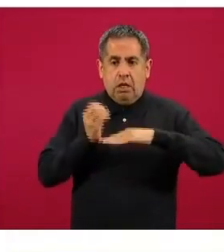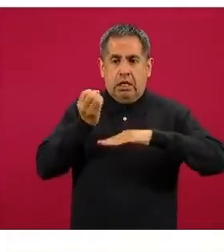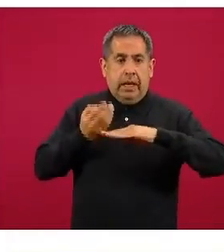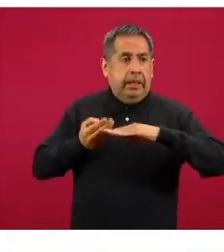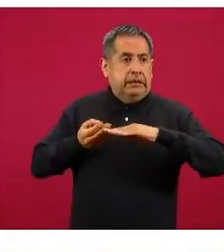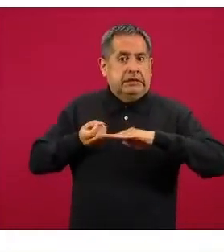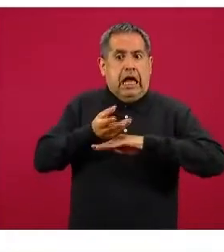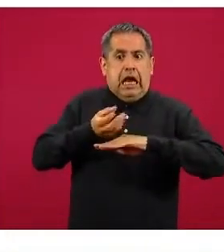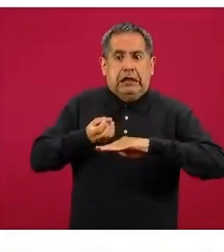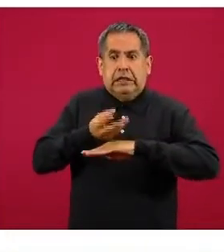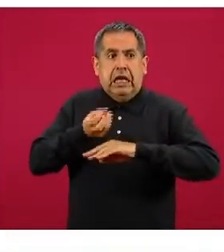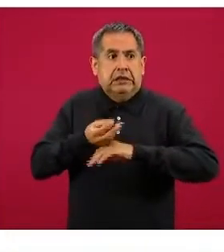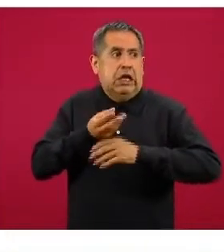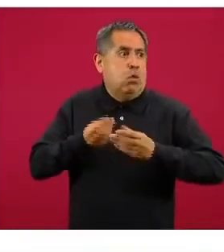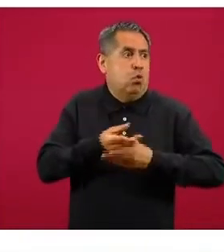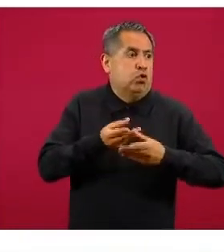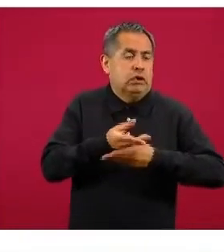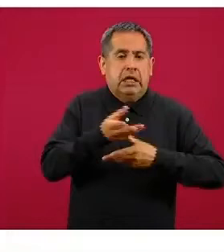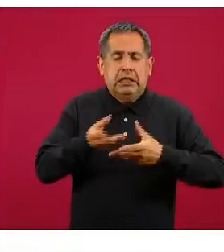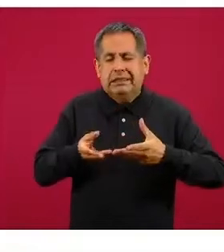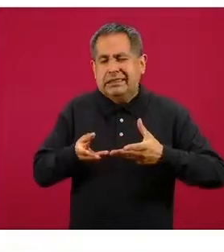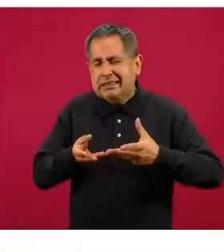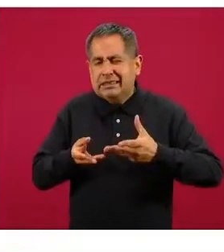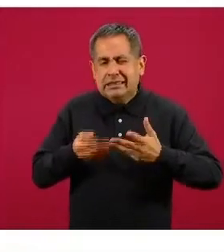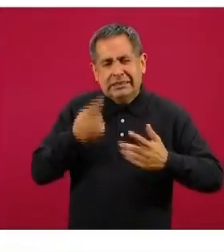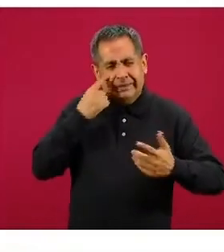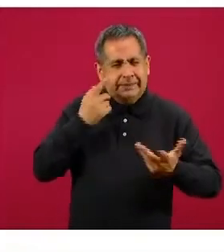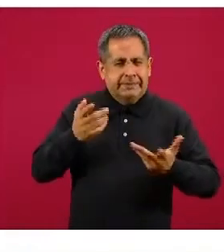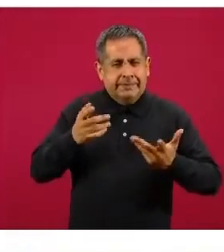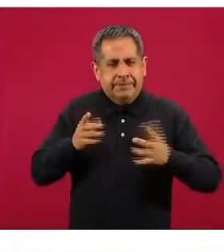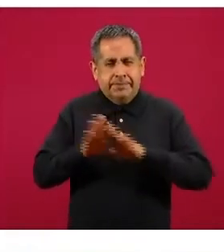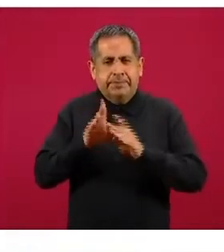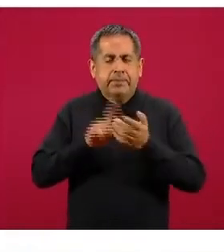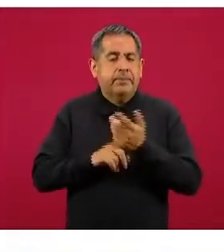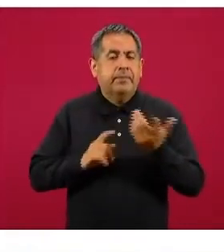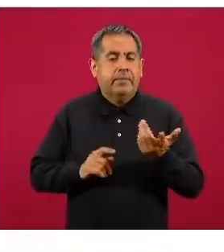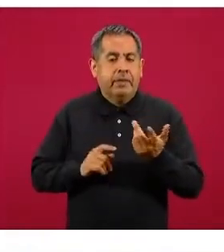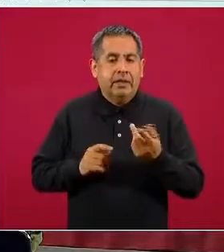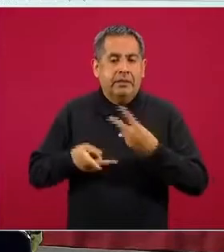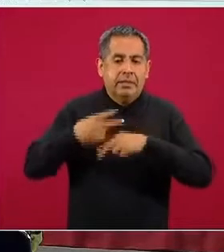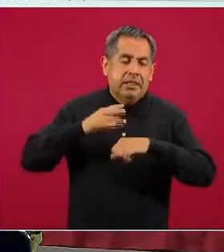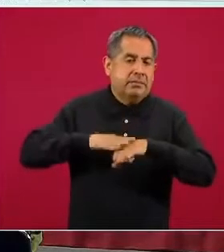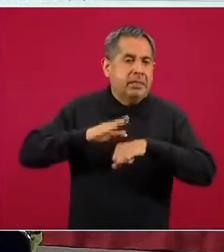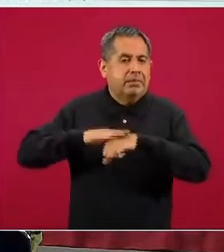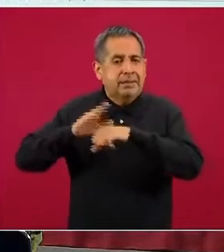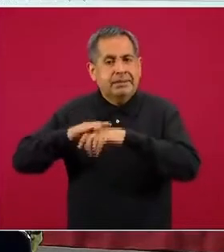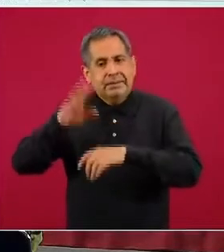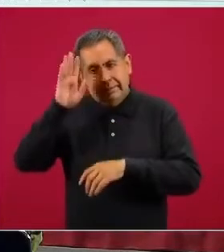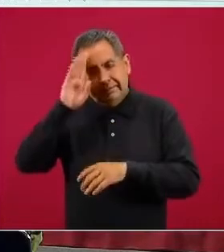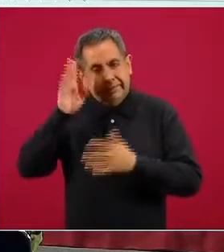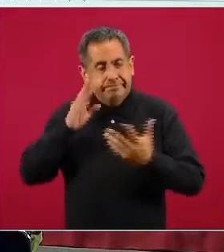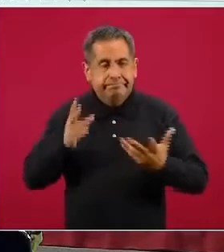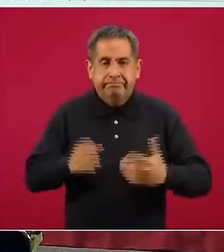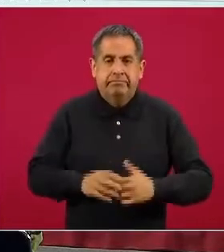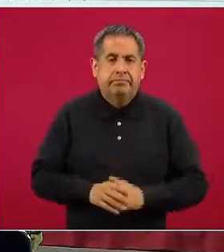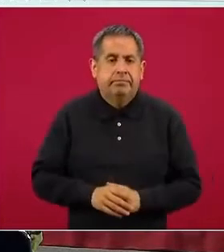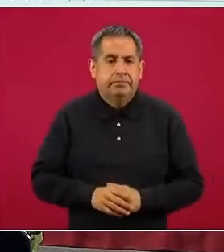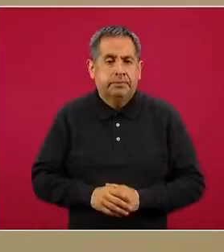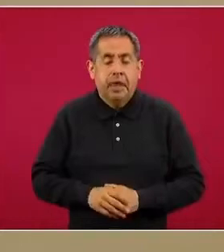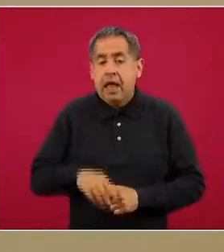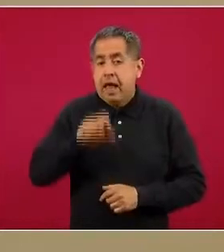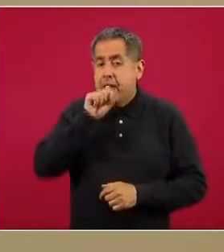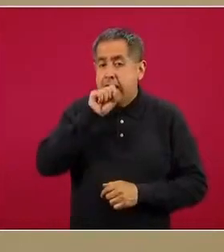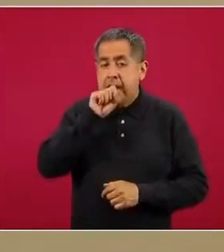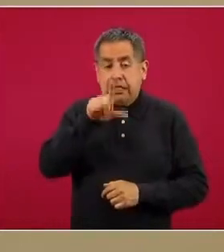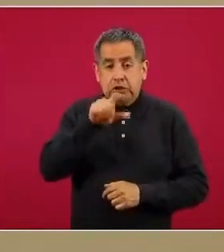del cero, ahora la base cero, se ve que incrementa ligeramente la actividad. En Jalisco